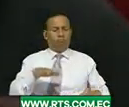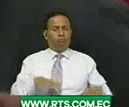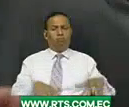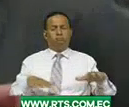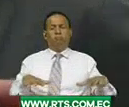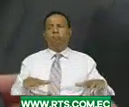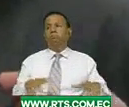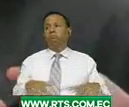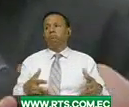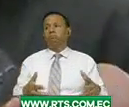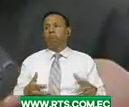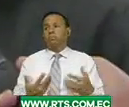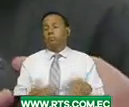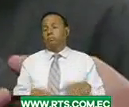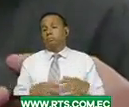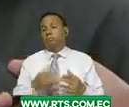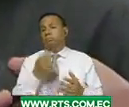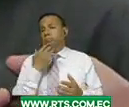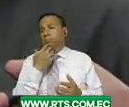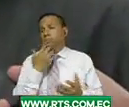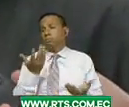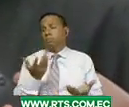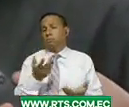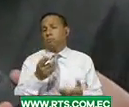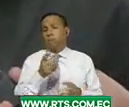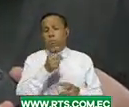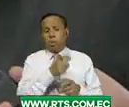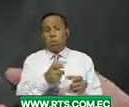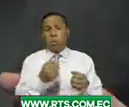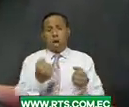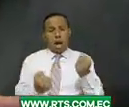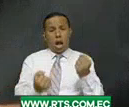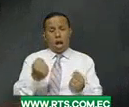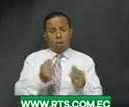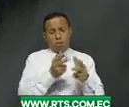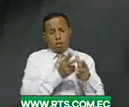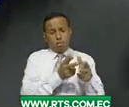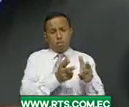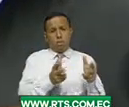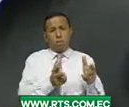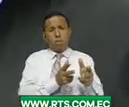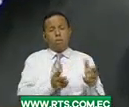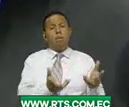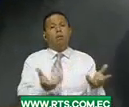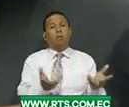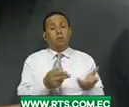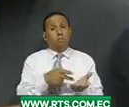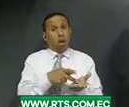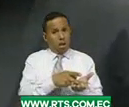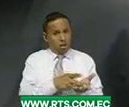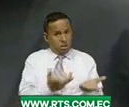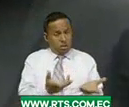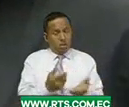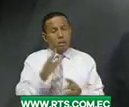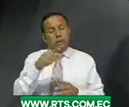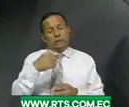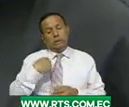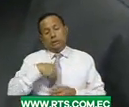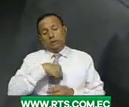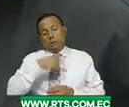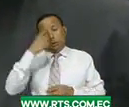una compensación quizás a los dueños de las volquetas? Como propietario, teníamos que ver los gastos,